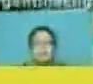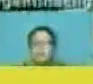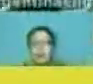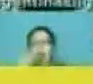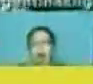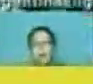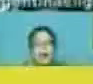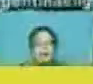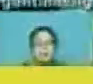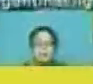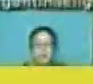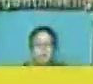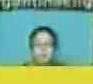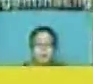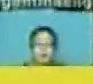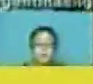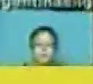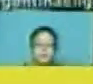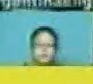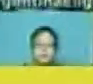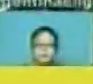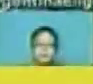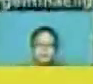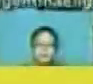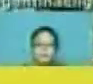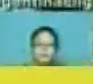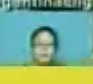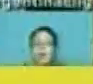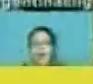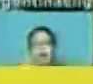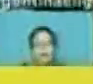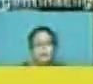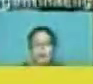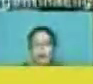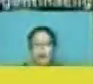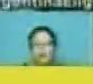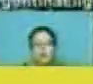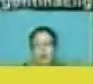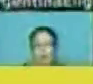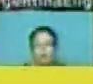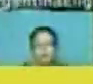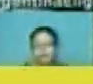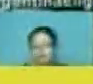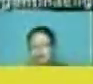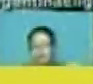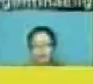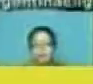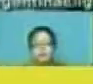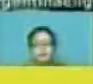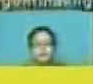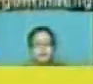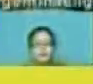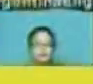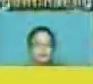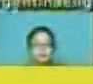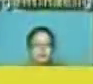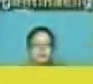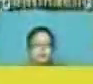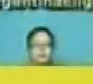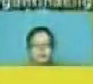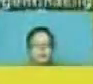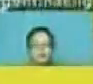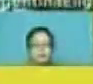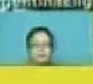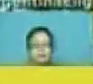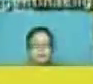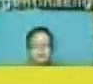Macri y su familia se beneficiaron del gobierno de Videla al aumentar significativamente el número de empresas de su propiedad y a su vez beneficiándose de